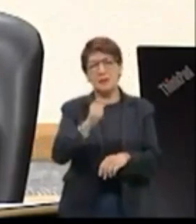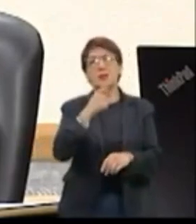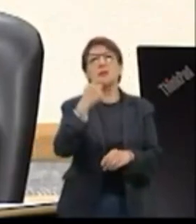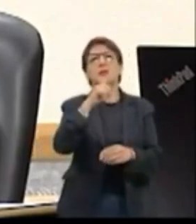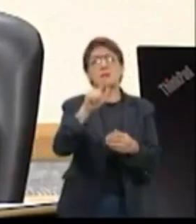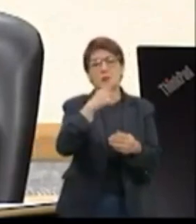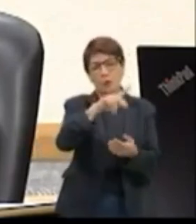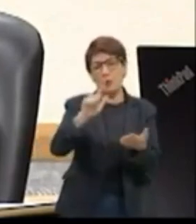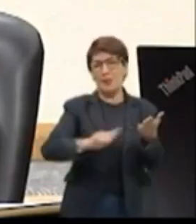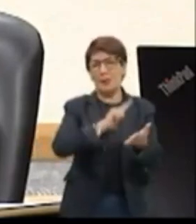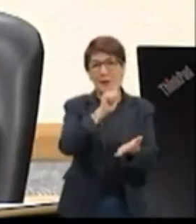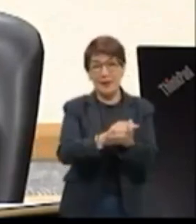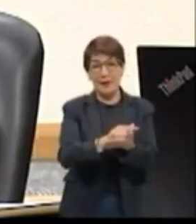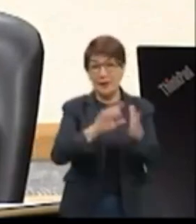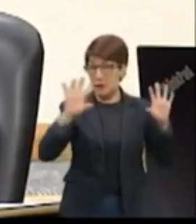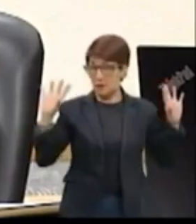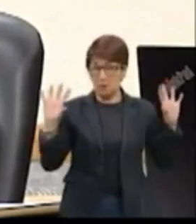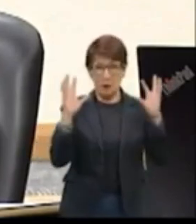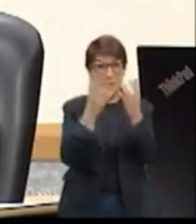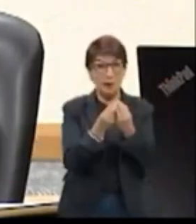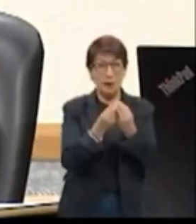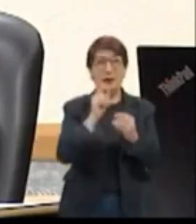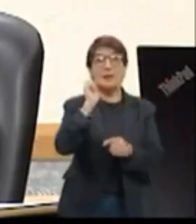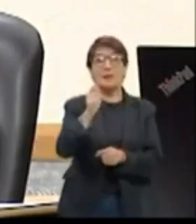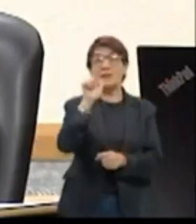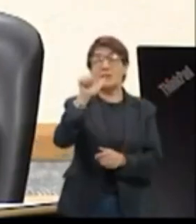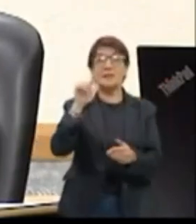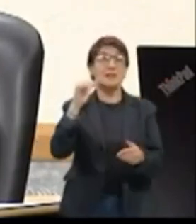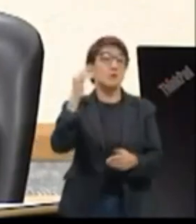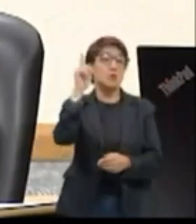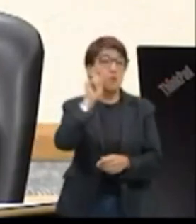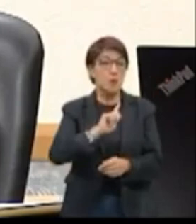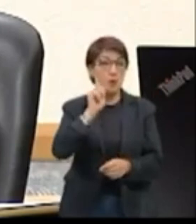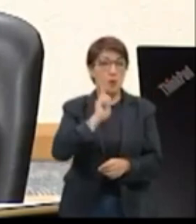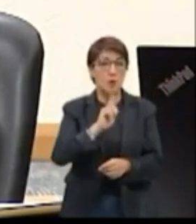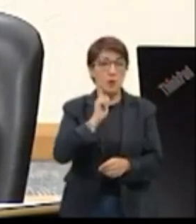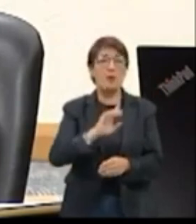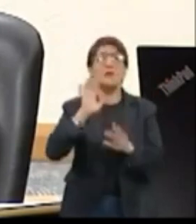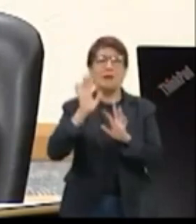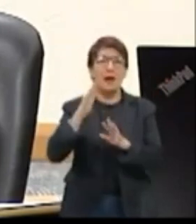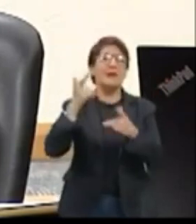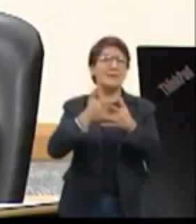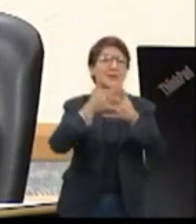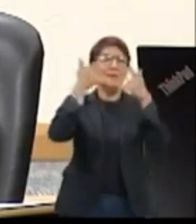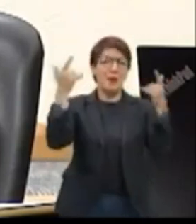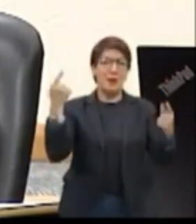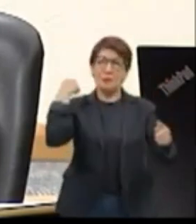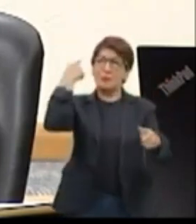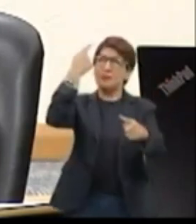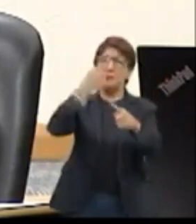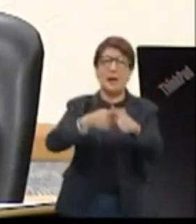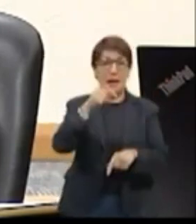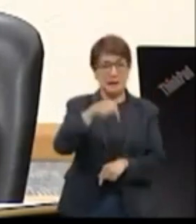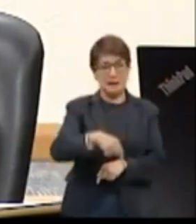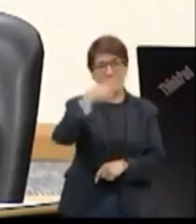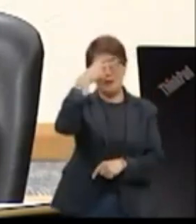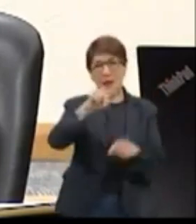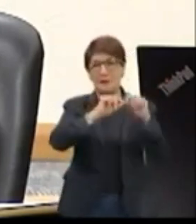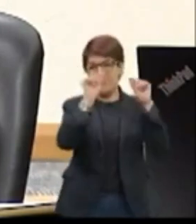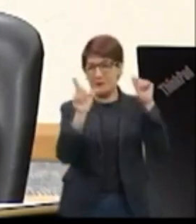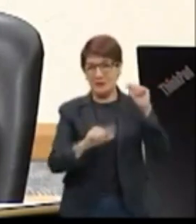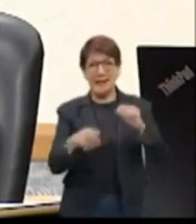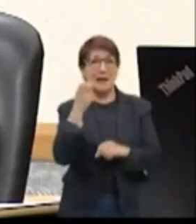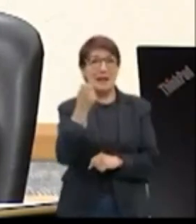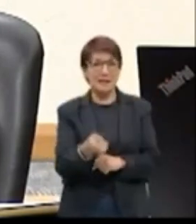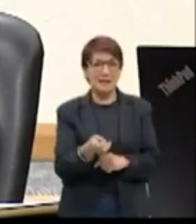fallas operativas de conducción que ella ha mostrado claramente afectan la imagen del instituto y generan preocupación.